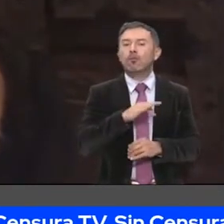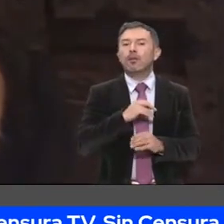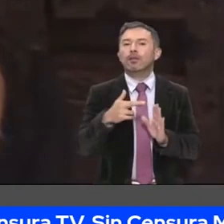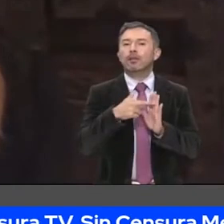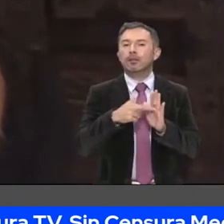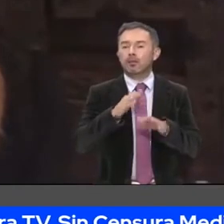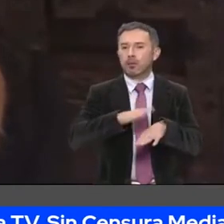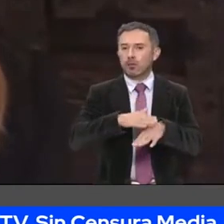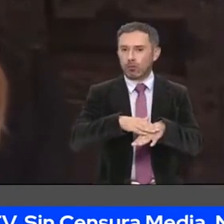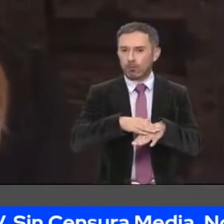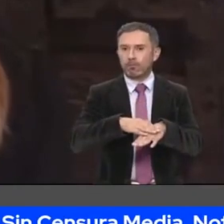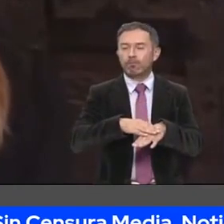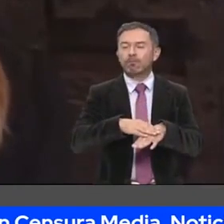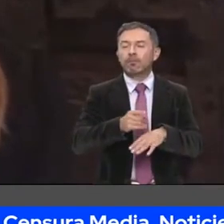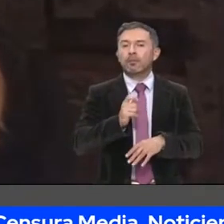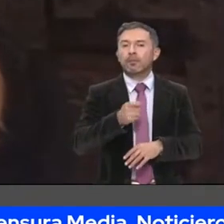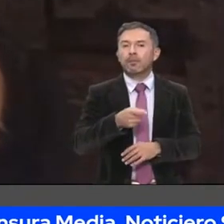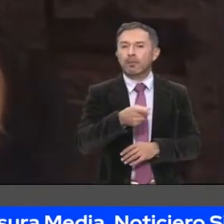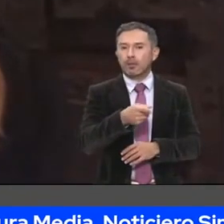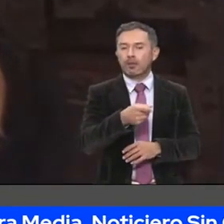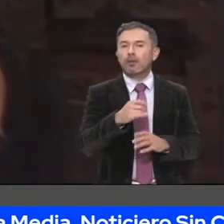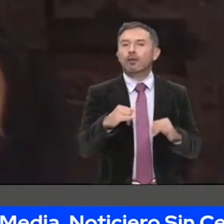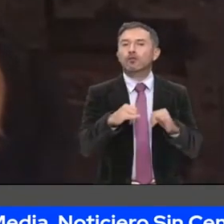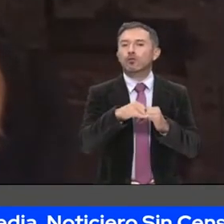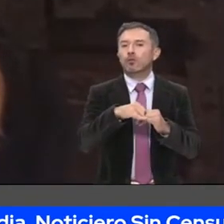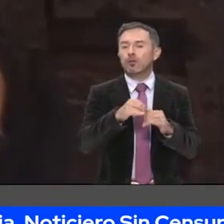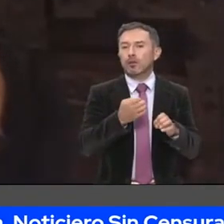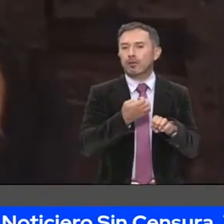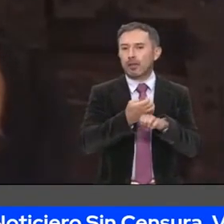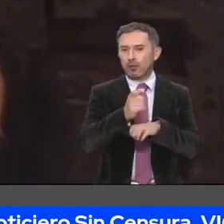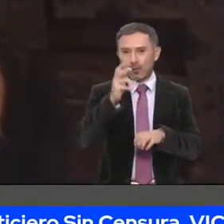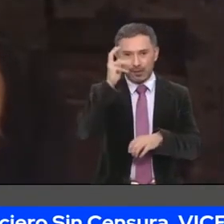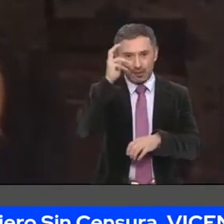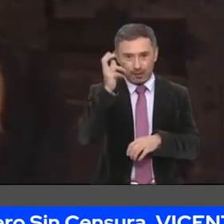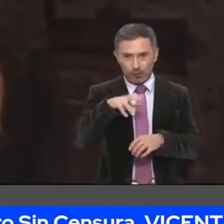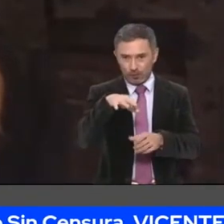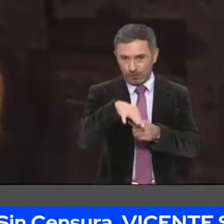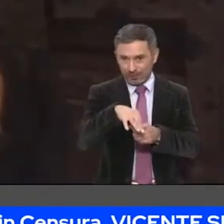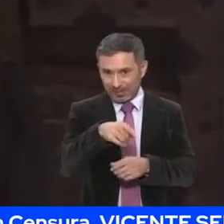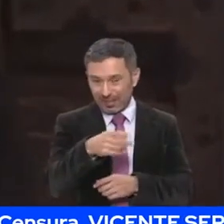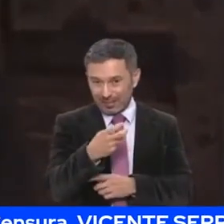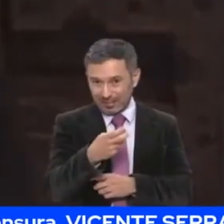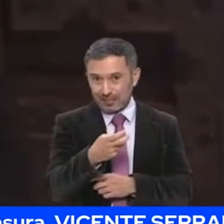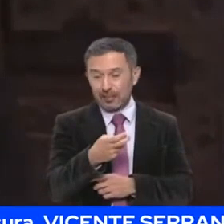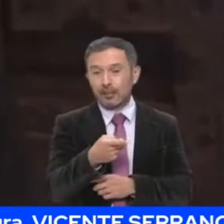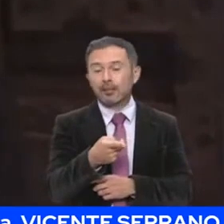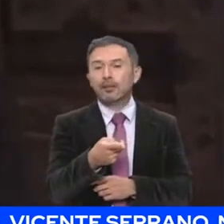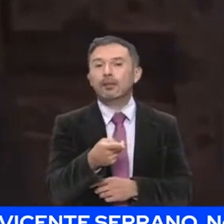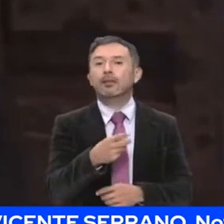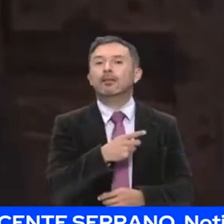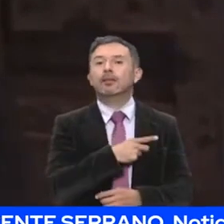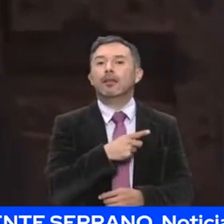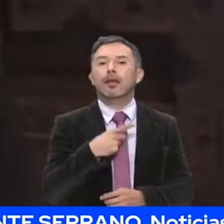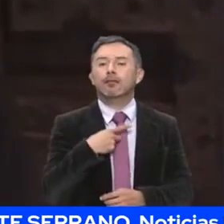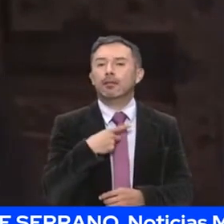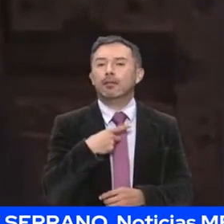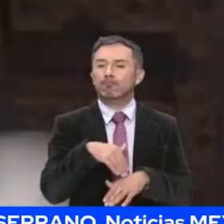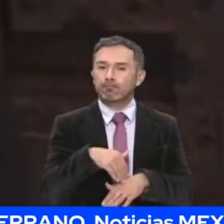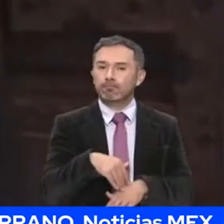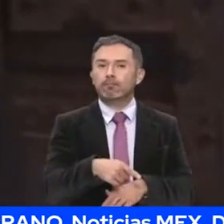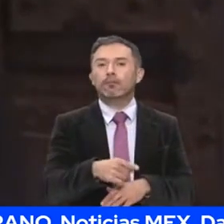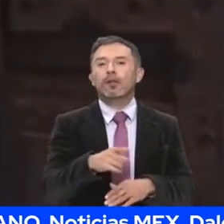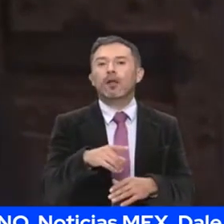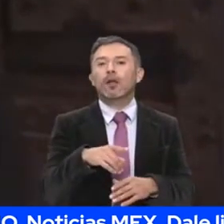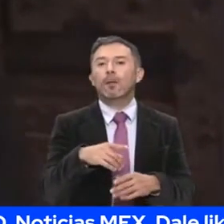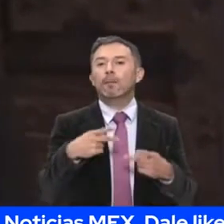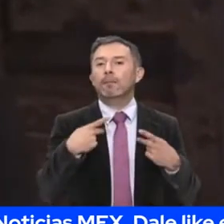Carla Humphrey, en el uso de la palabra, vemos y escuchamos, Toño. Se deberá basar para dar cumplimiento al